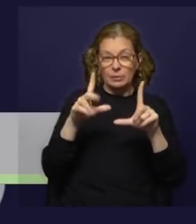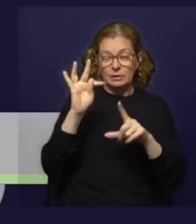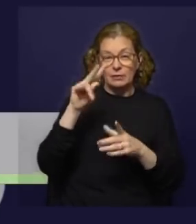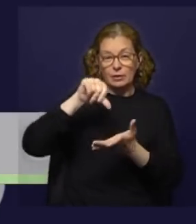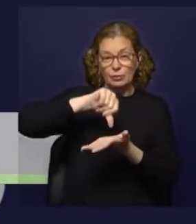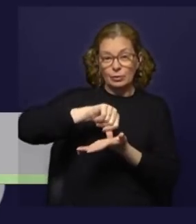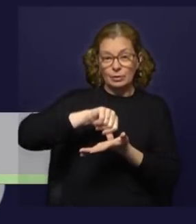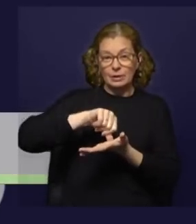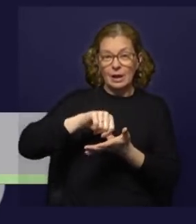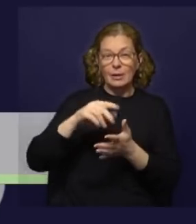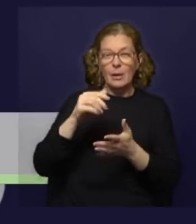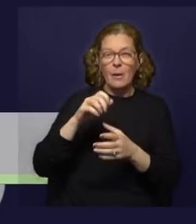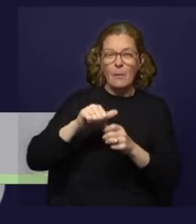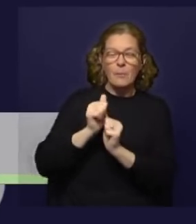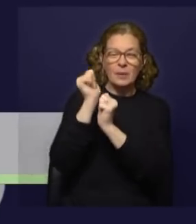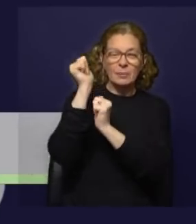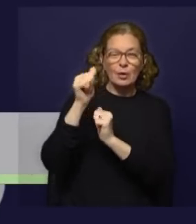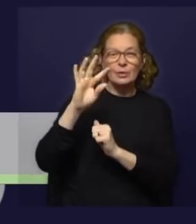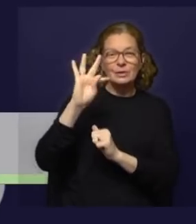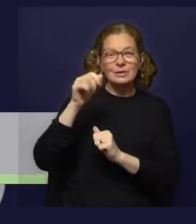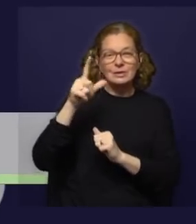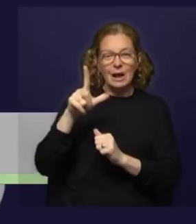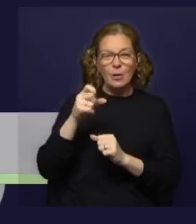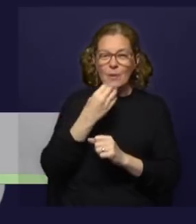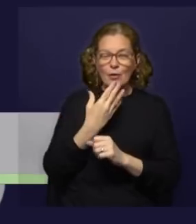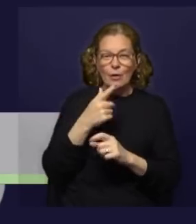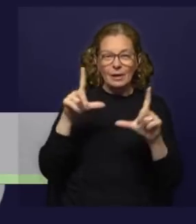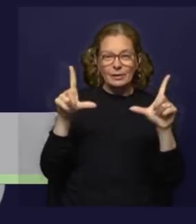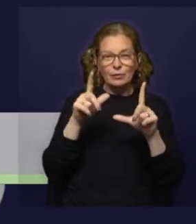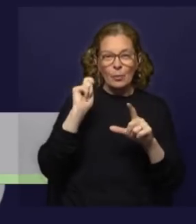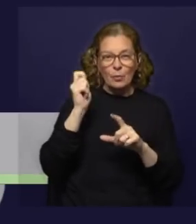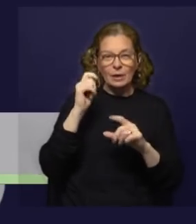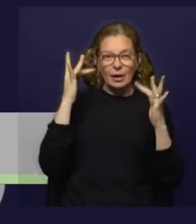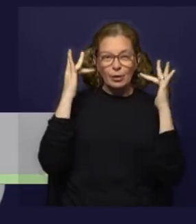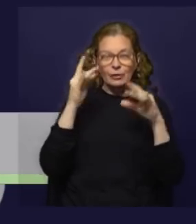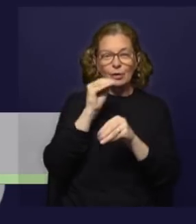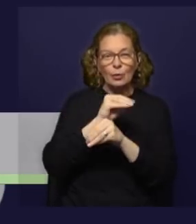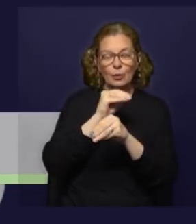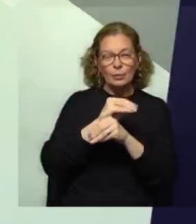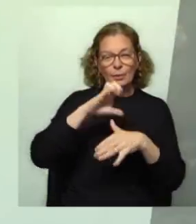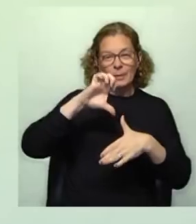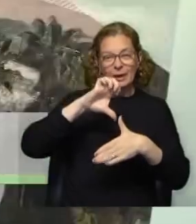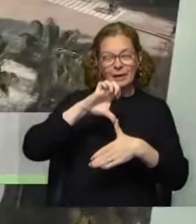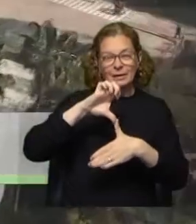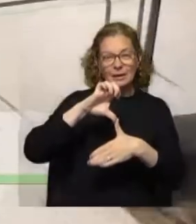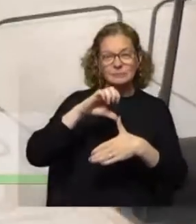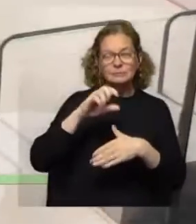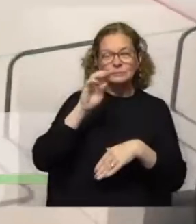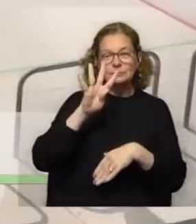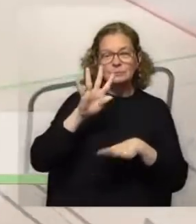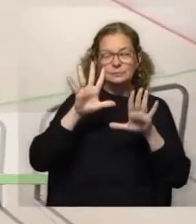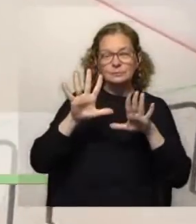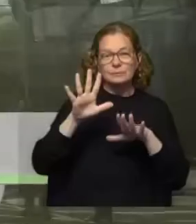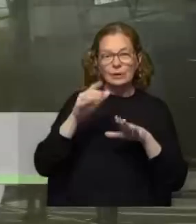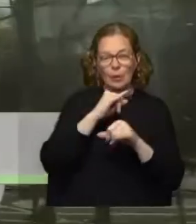nominados a los premios tal principal reconocimiento A lo mejor de la televisión pública educativa y cultural de América Latina unas 45